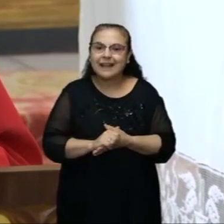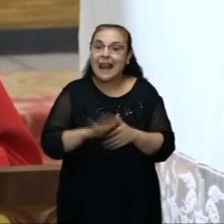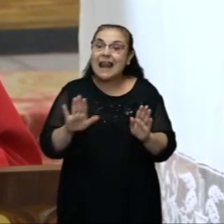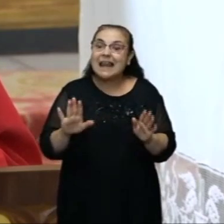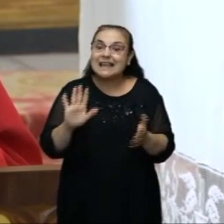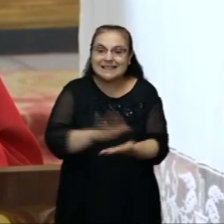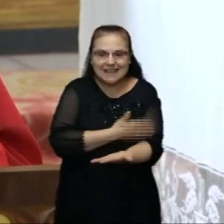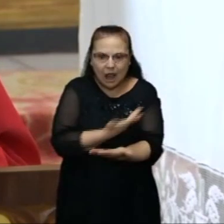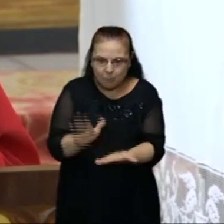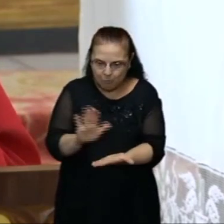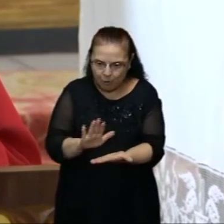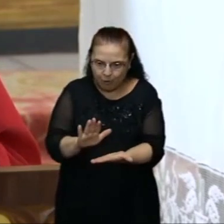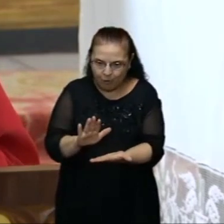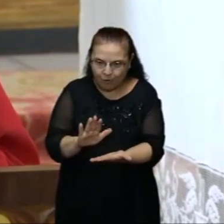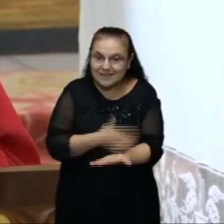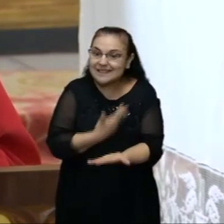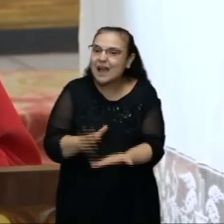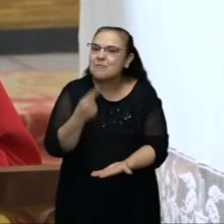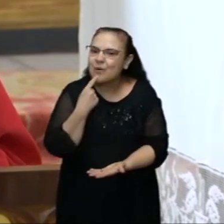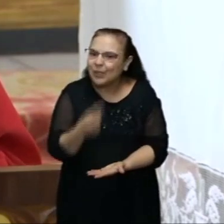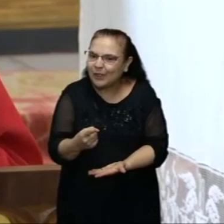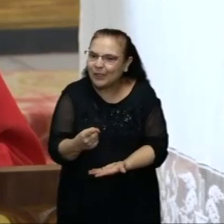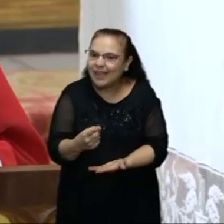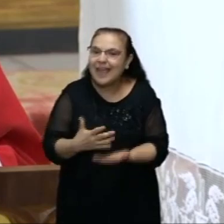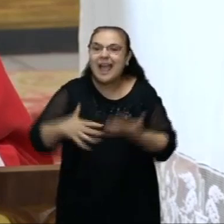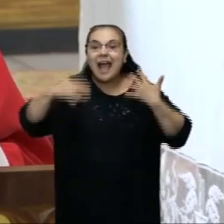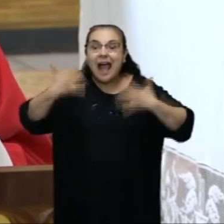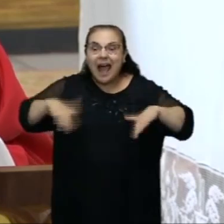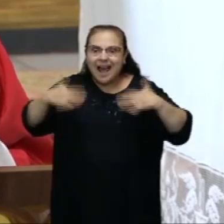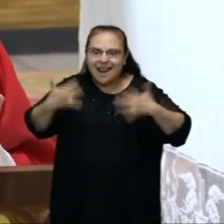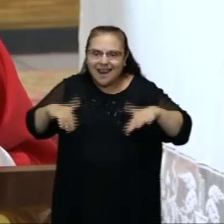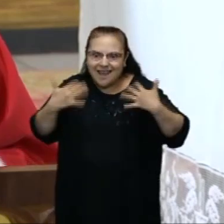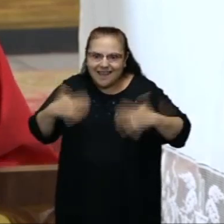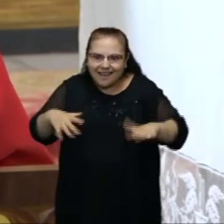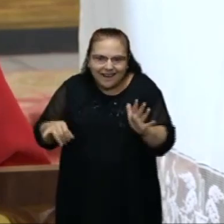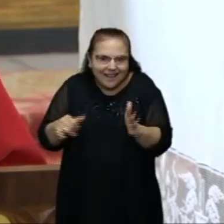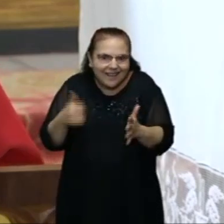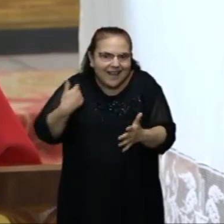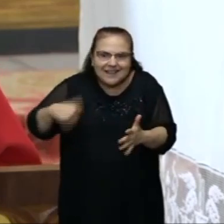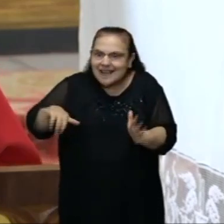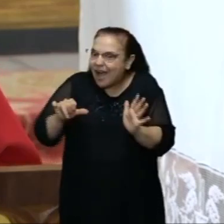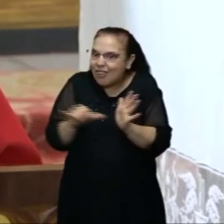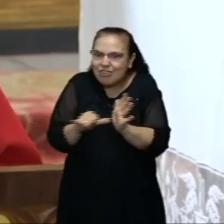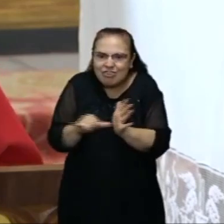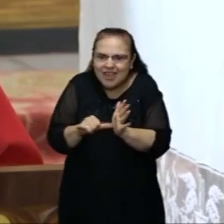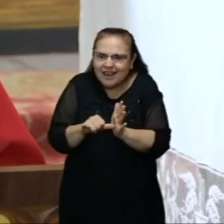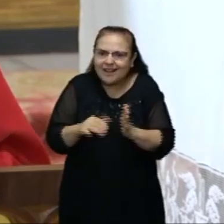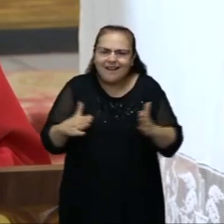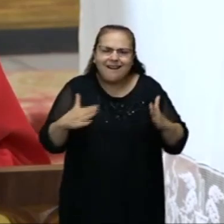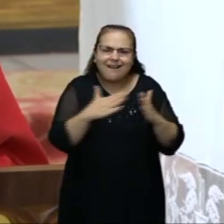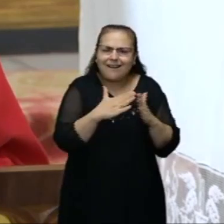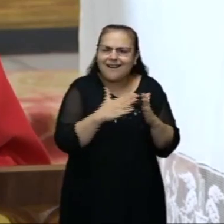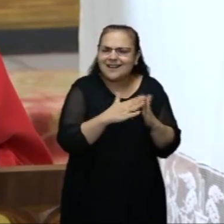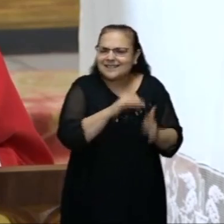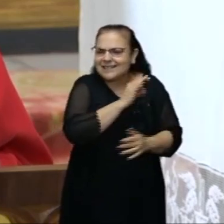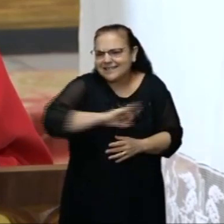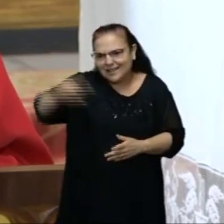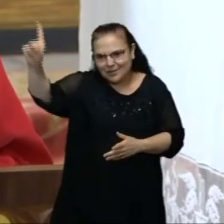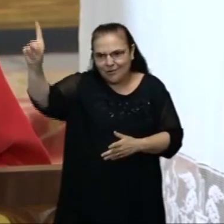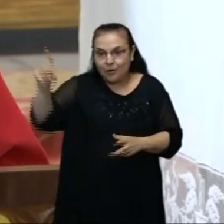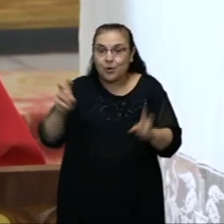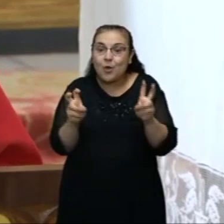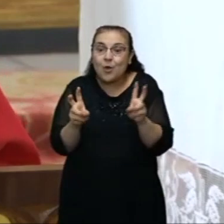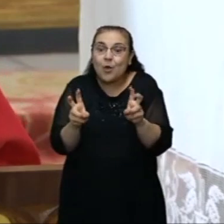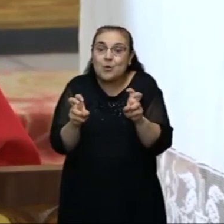Salmo. La alegría que nos da acercarnos a la casa del Señor, al nuevo templo que es